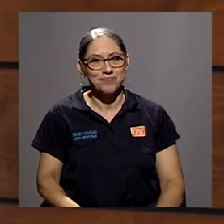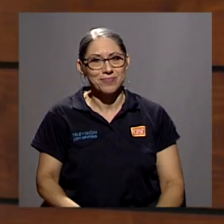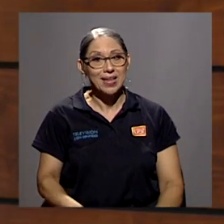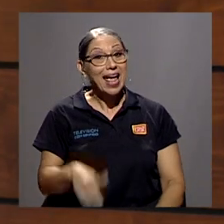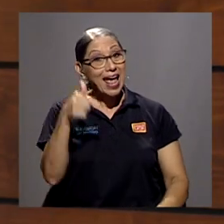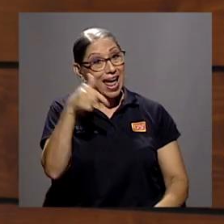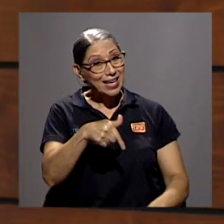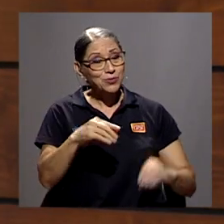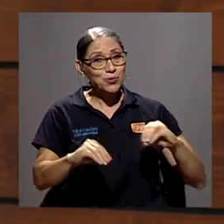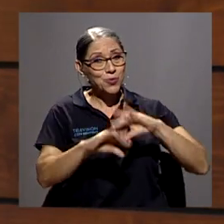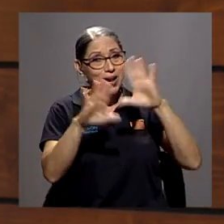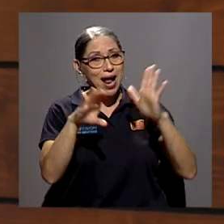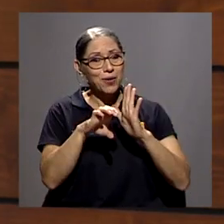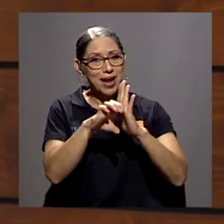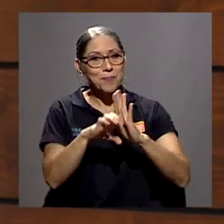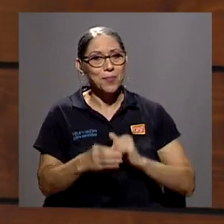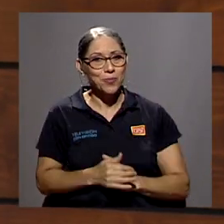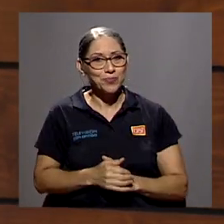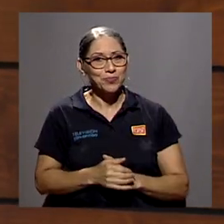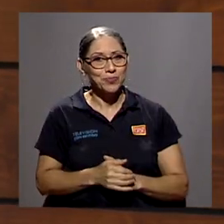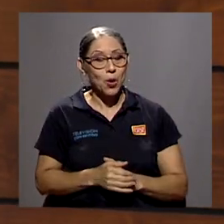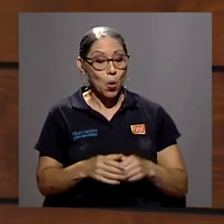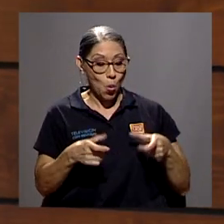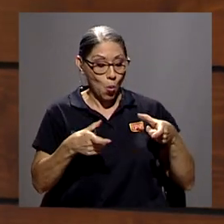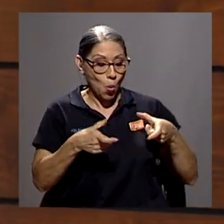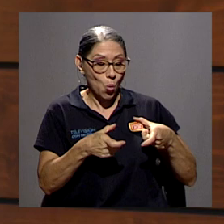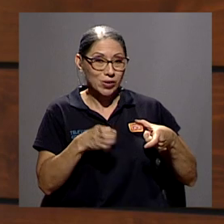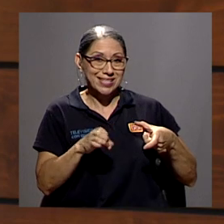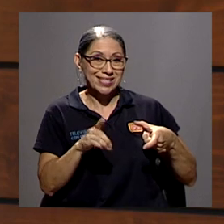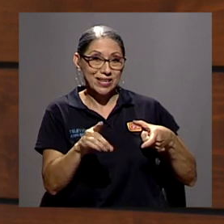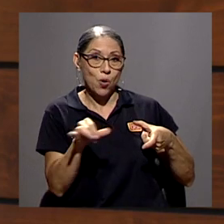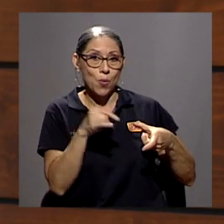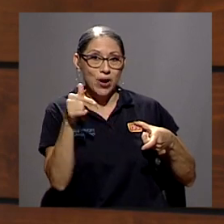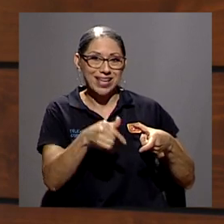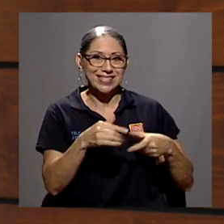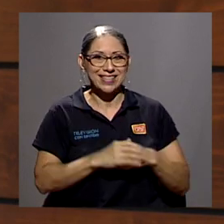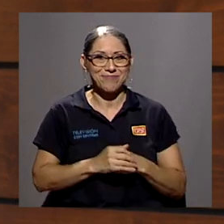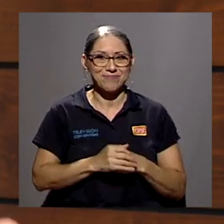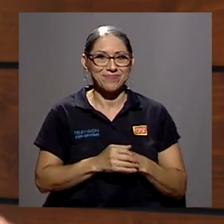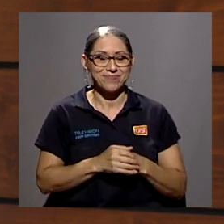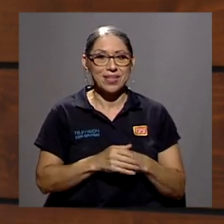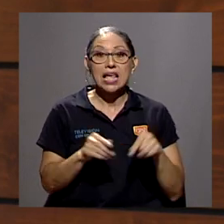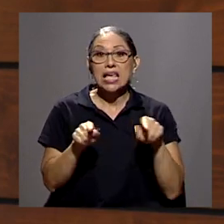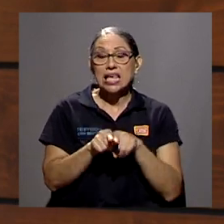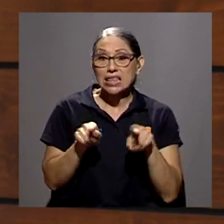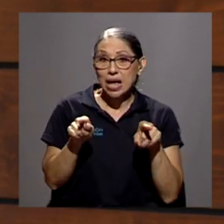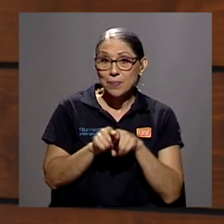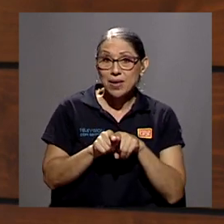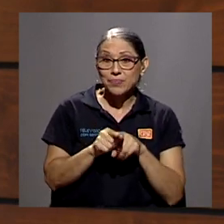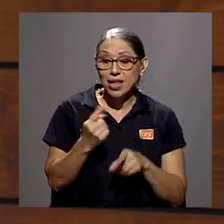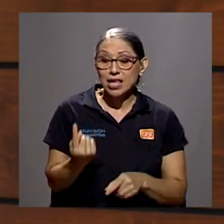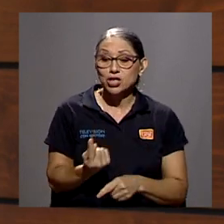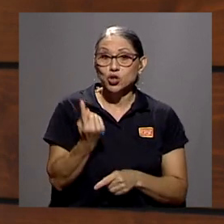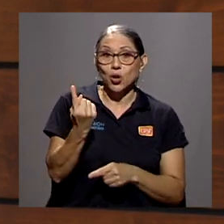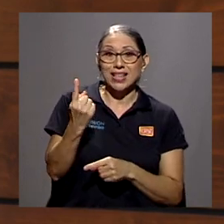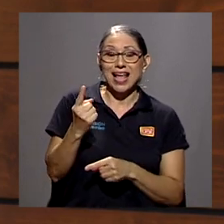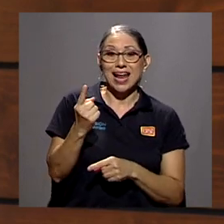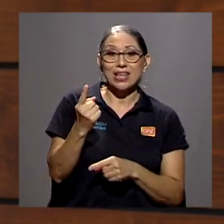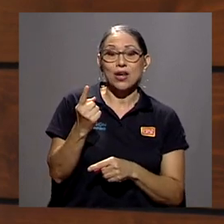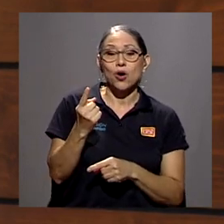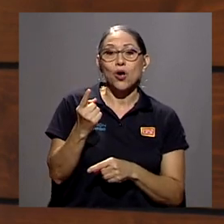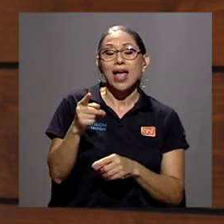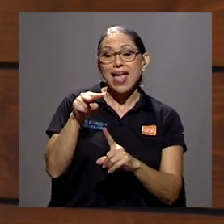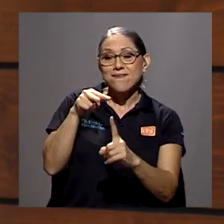ejemplo un álbum como este y en solitario y la obra en visión